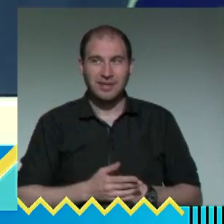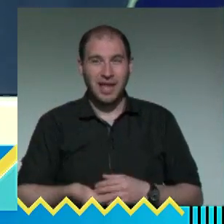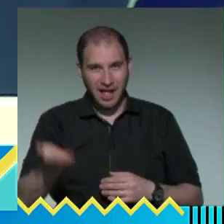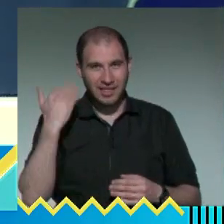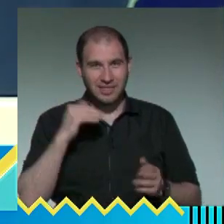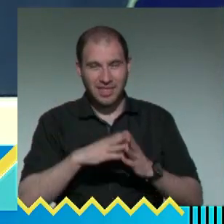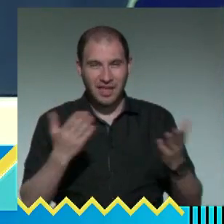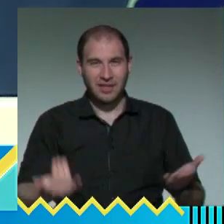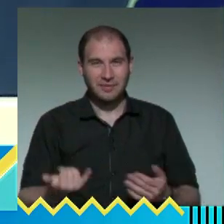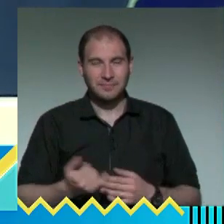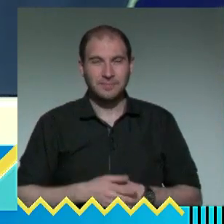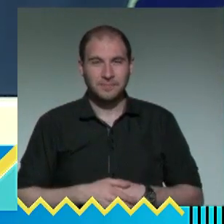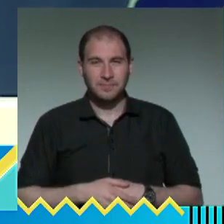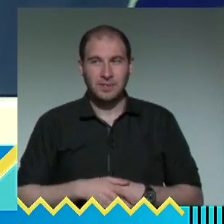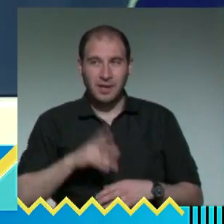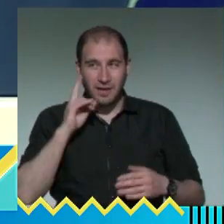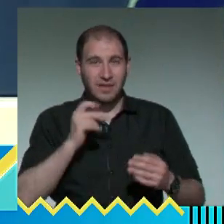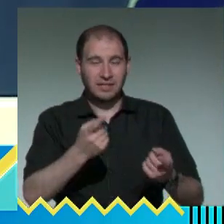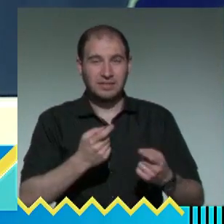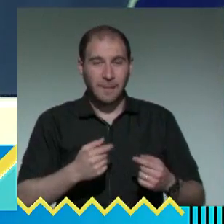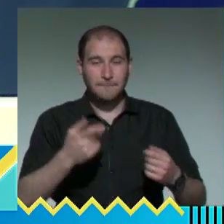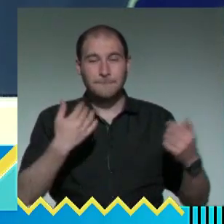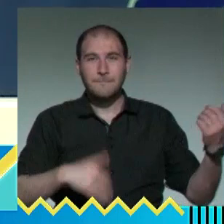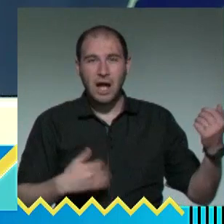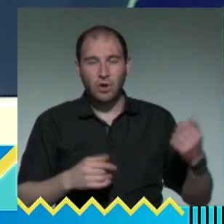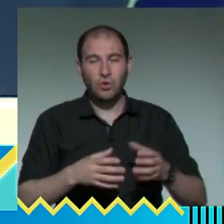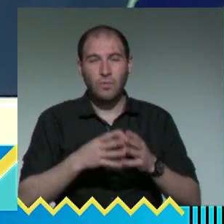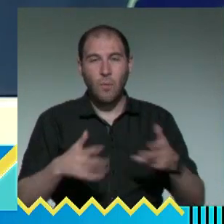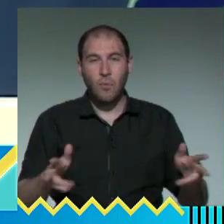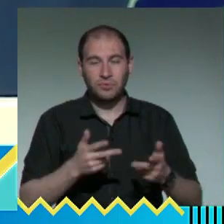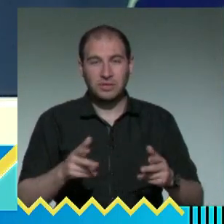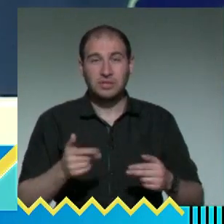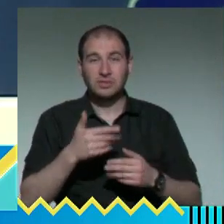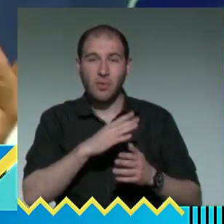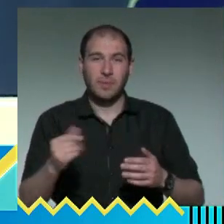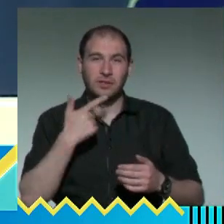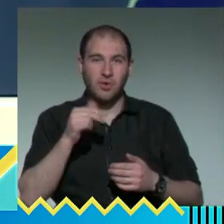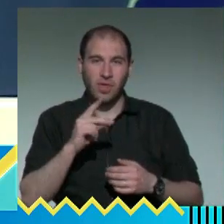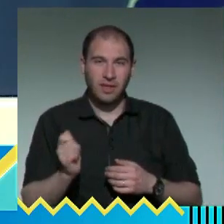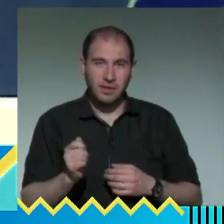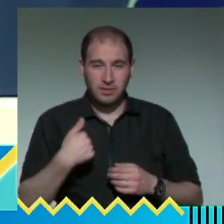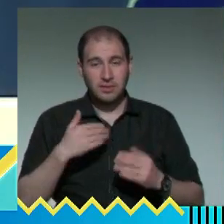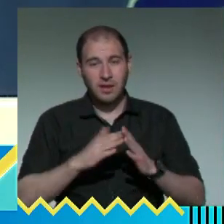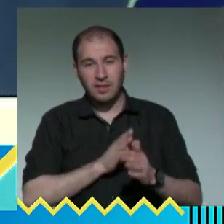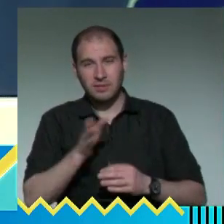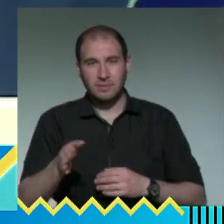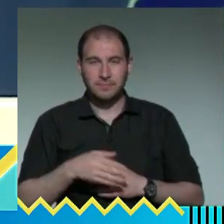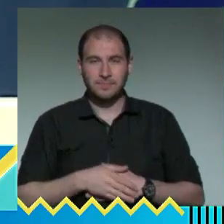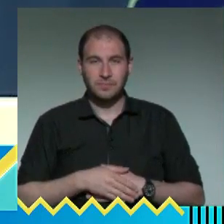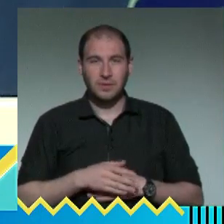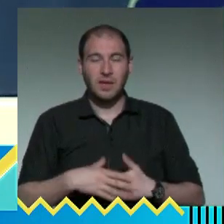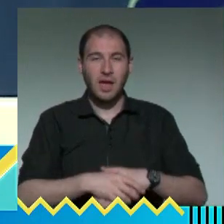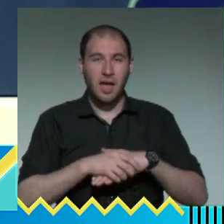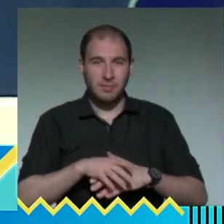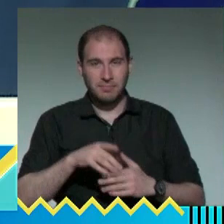En esa época había avisos. Y vi que necesitaban un bajista para una banda cover de Soda. Fui a la casa, me encontré con mis